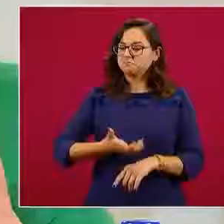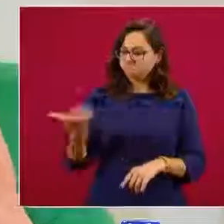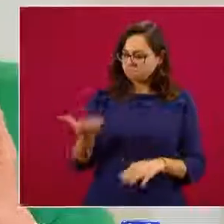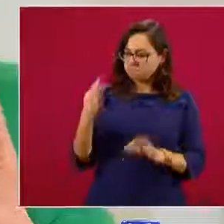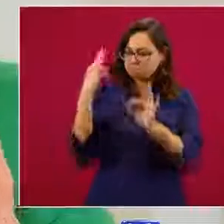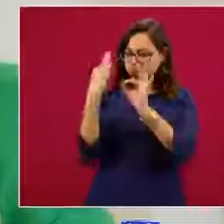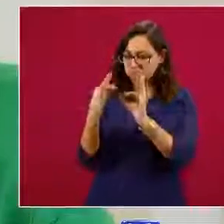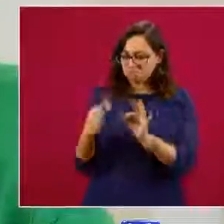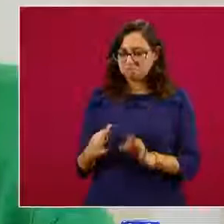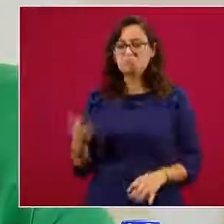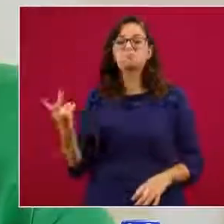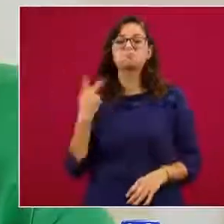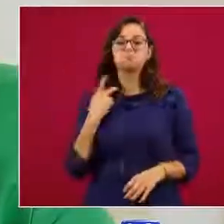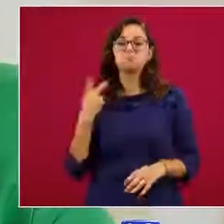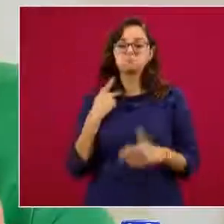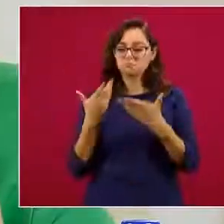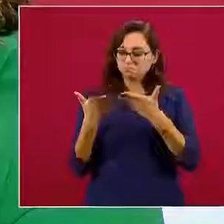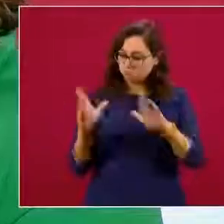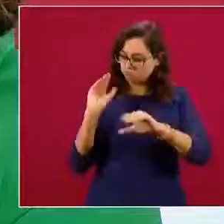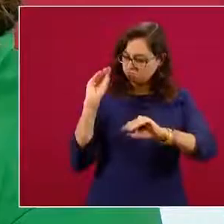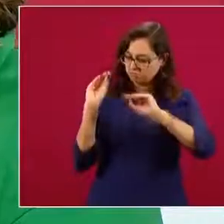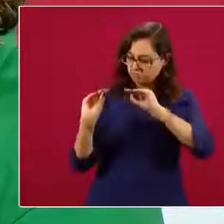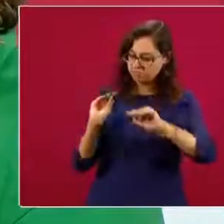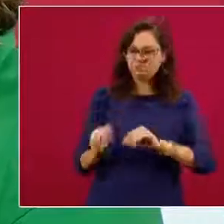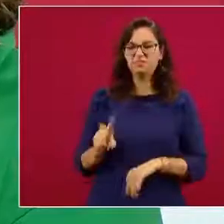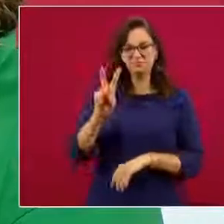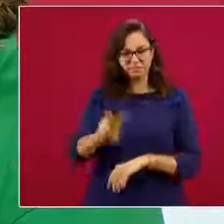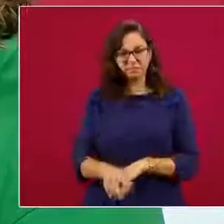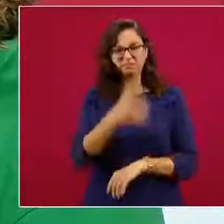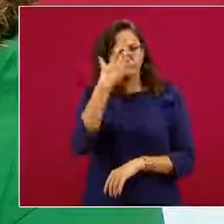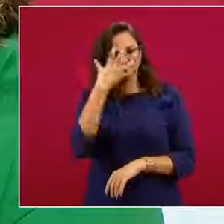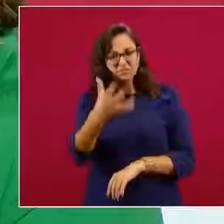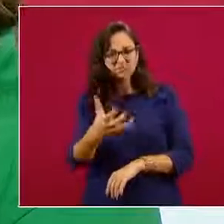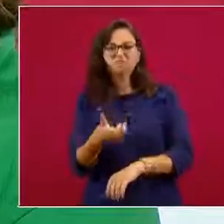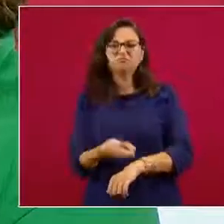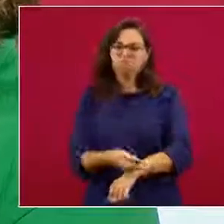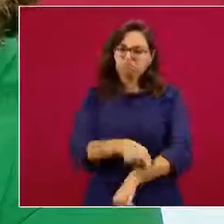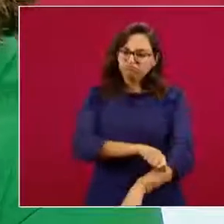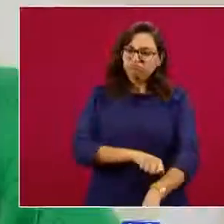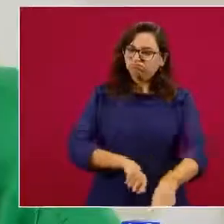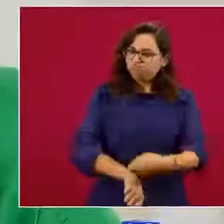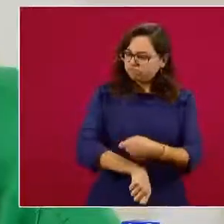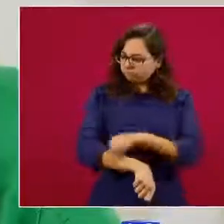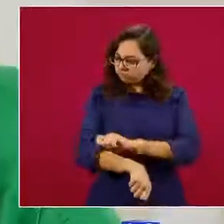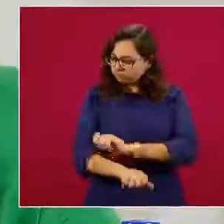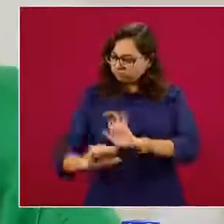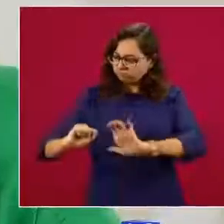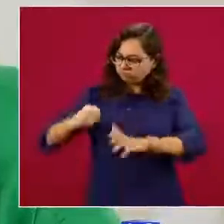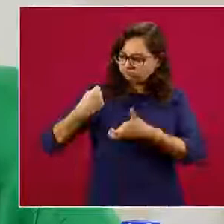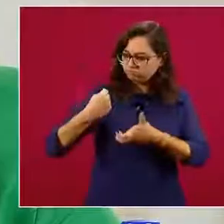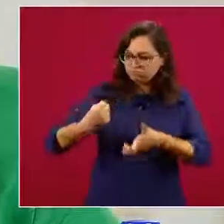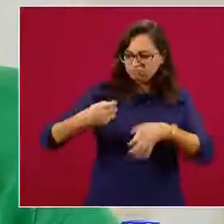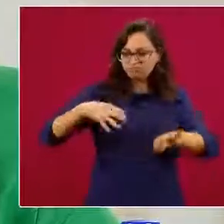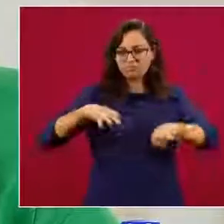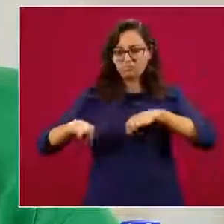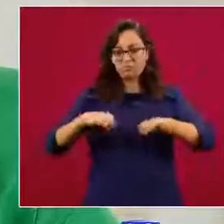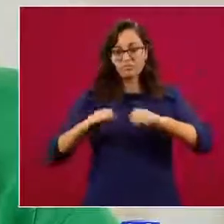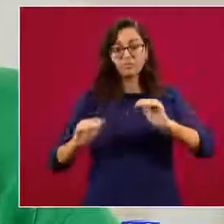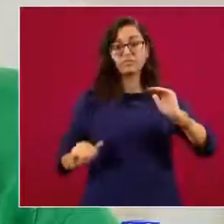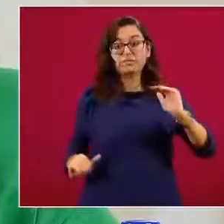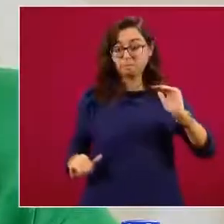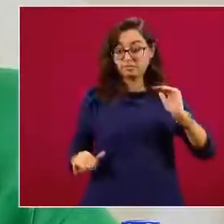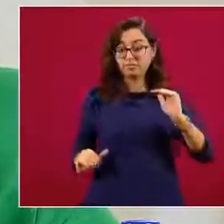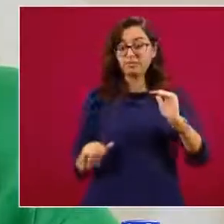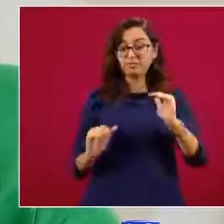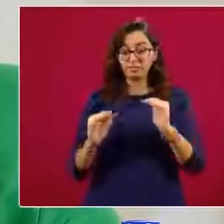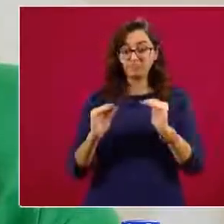nos decidimos a invertir y a trabajar para cerrar esas brechas, pues aunque está